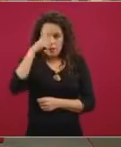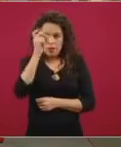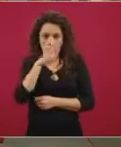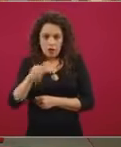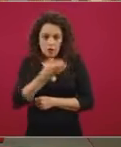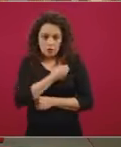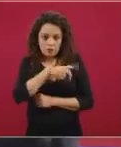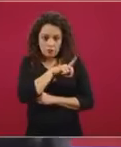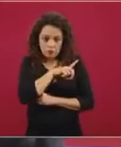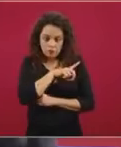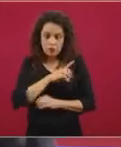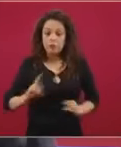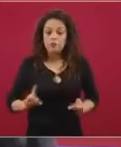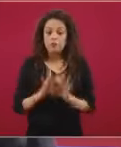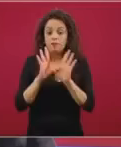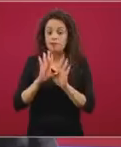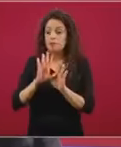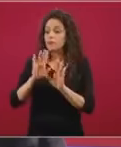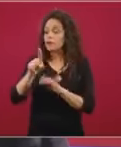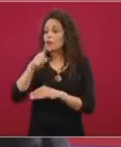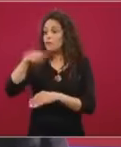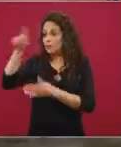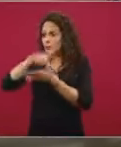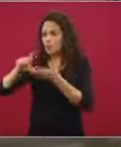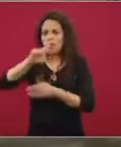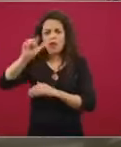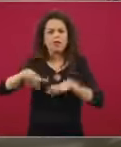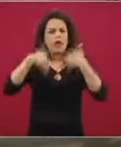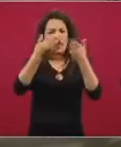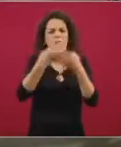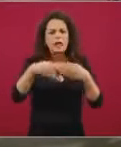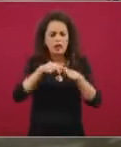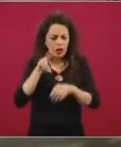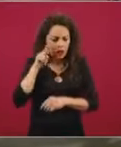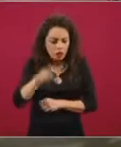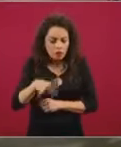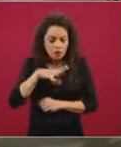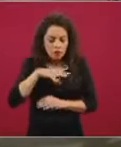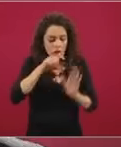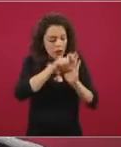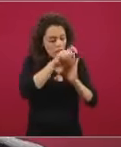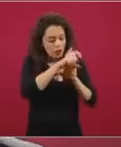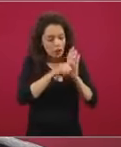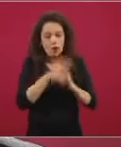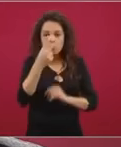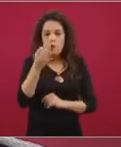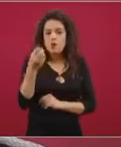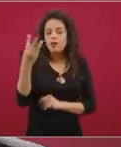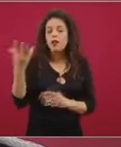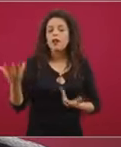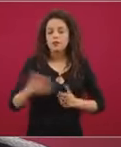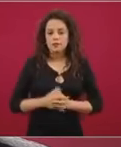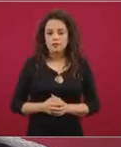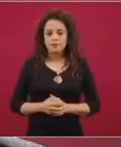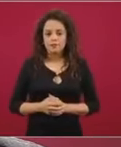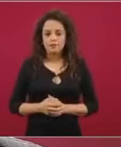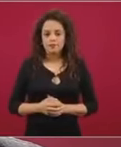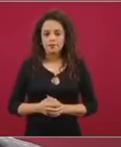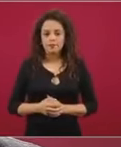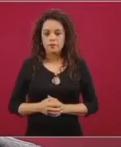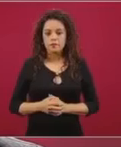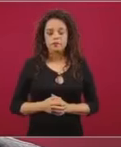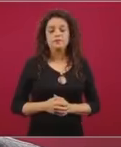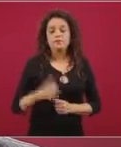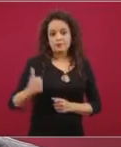tiene 2, 3, 4 etiquetas. Y por último, aprovechando la pregunta, estas preocupaciones que hemos